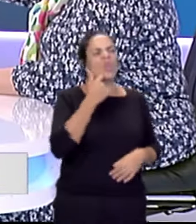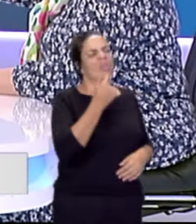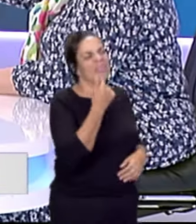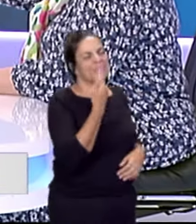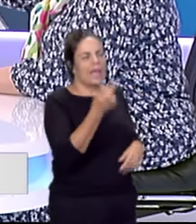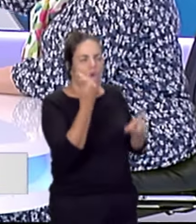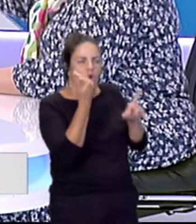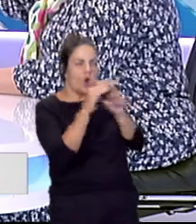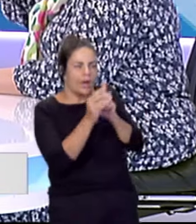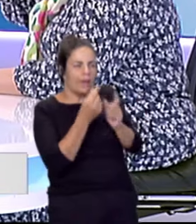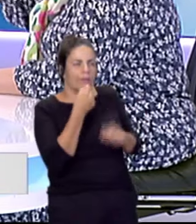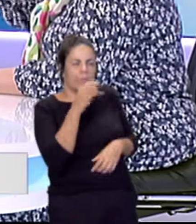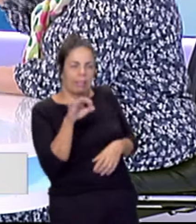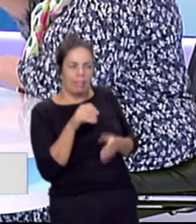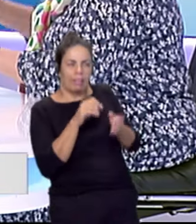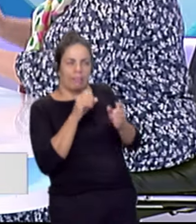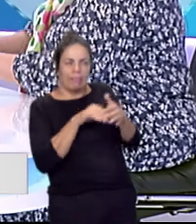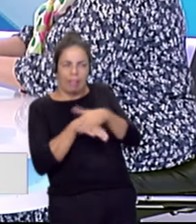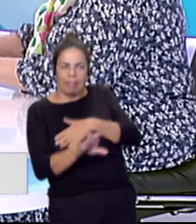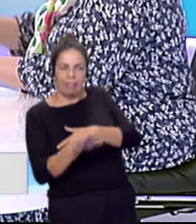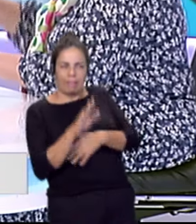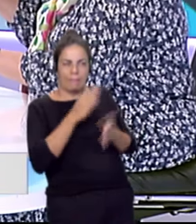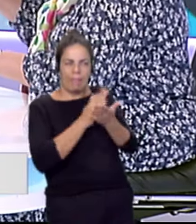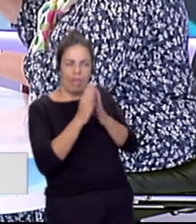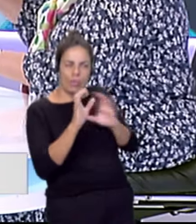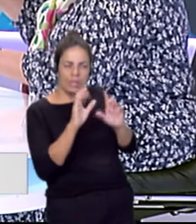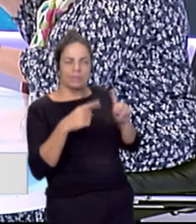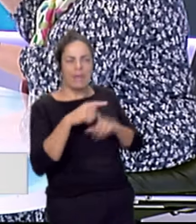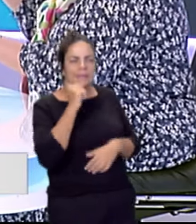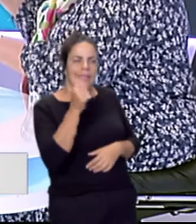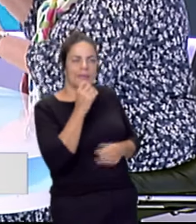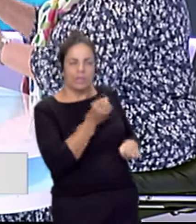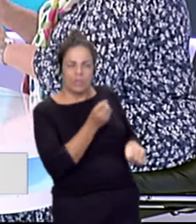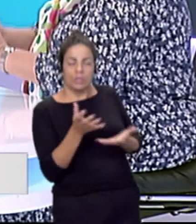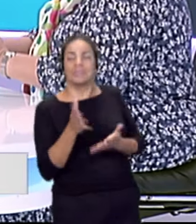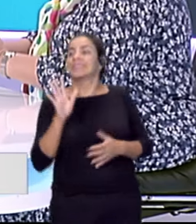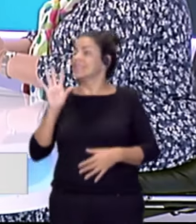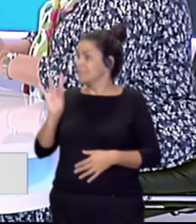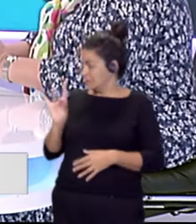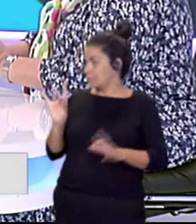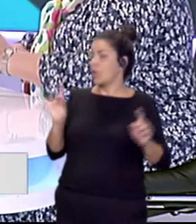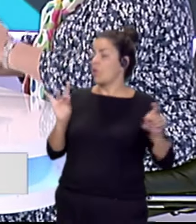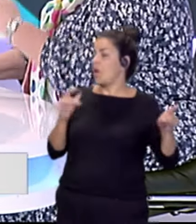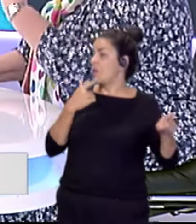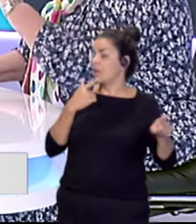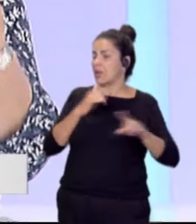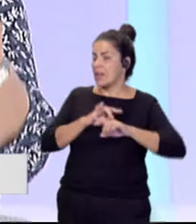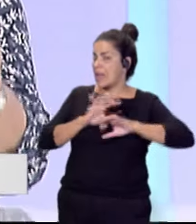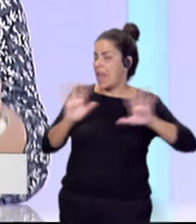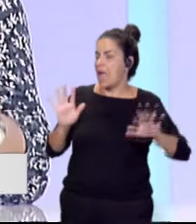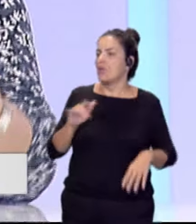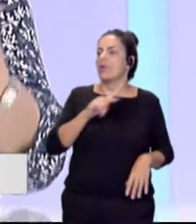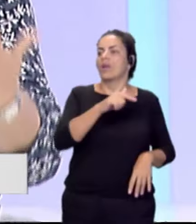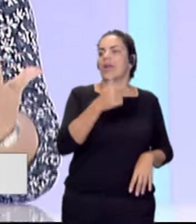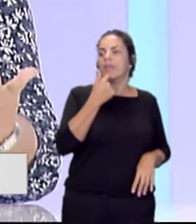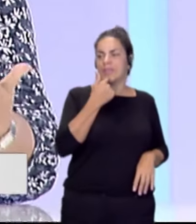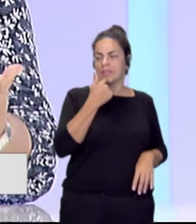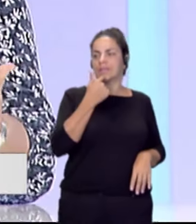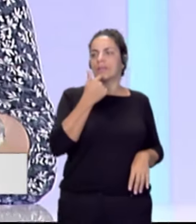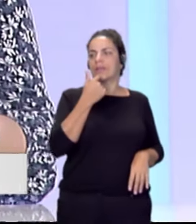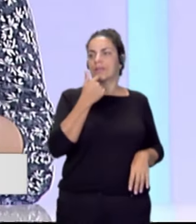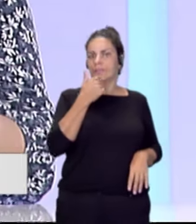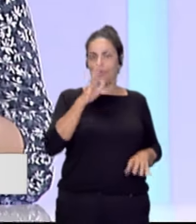de comunicación, pero él lo dejó claro. Que no debería ser público. Él lo dejó claro. Dice, es que antes que nosotros, la